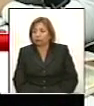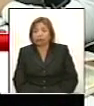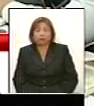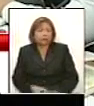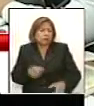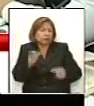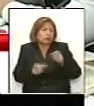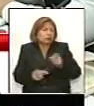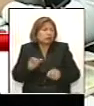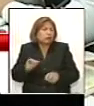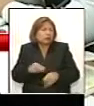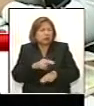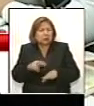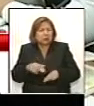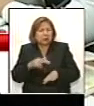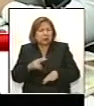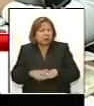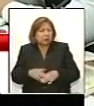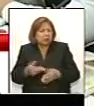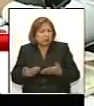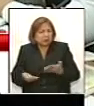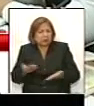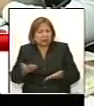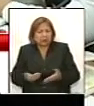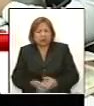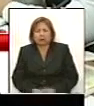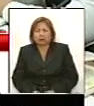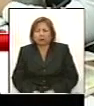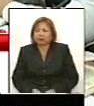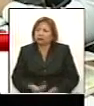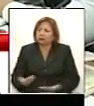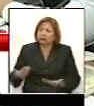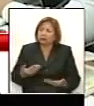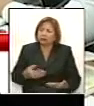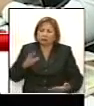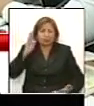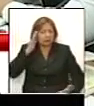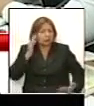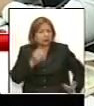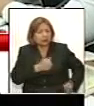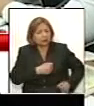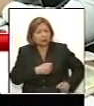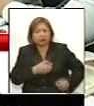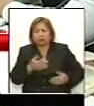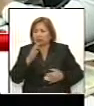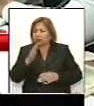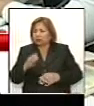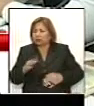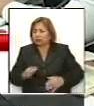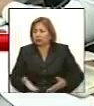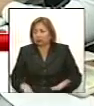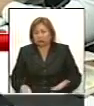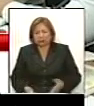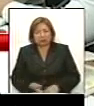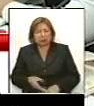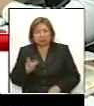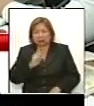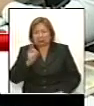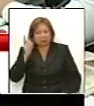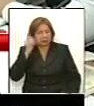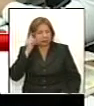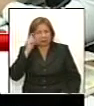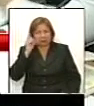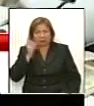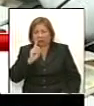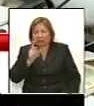ciudadanos normalmente cuando les sucede algo, si van a acudir a la policía, van directamente a la comisaría. No piensan ellos en que, no